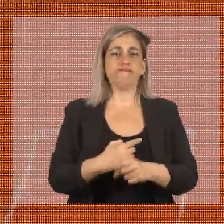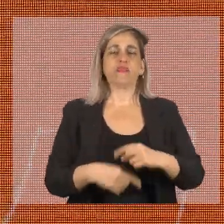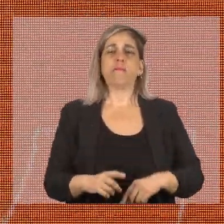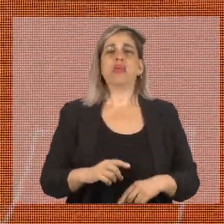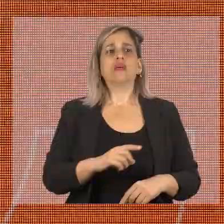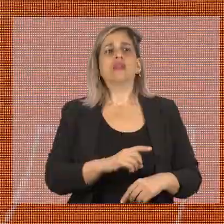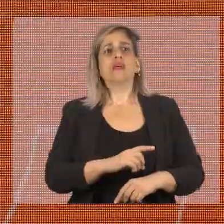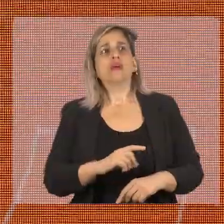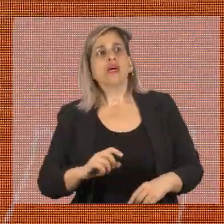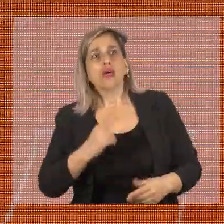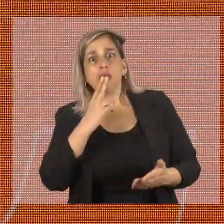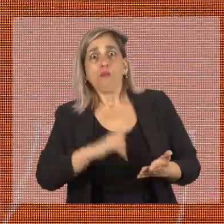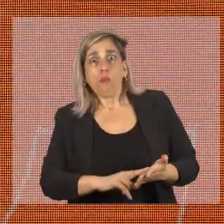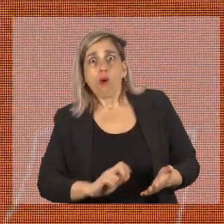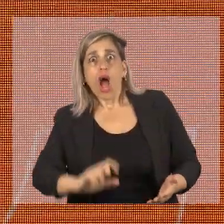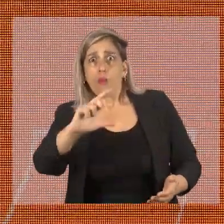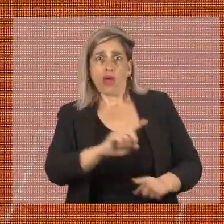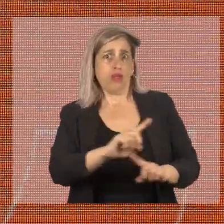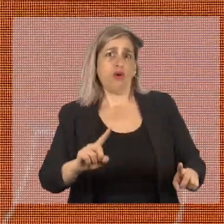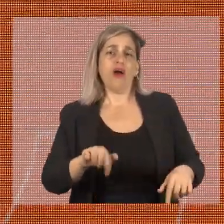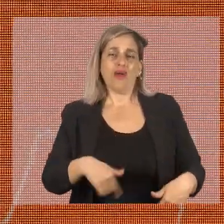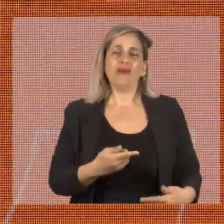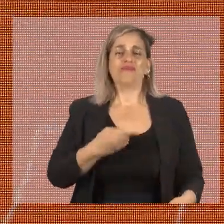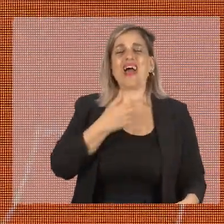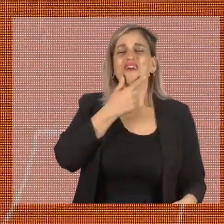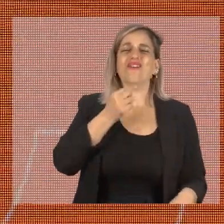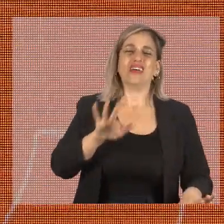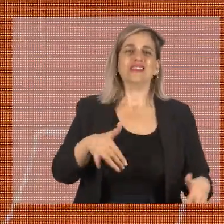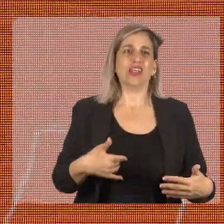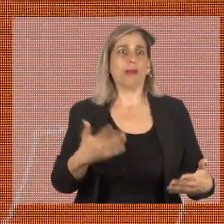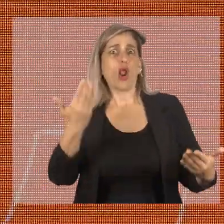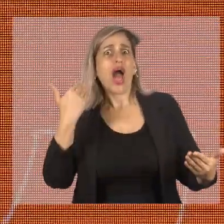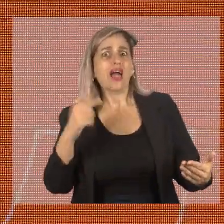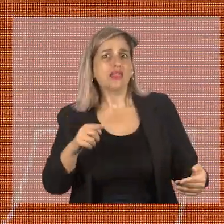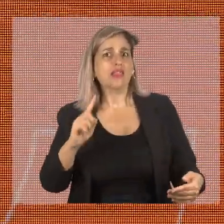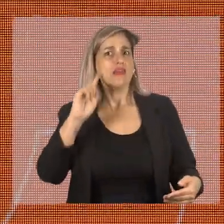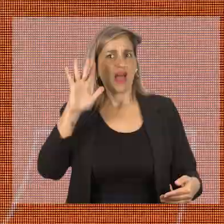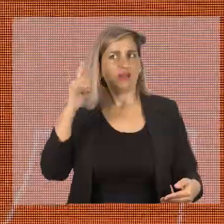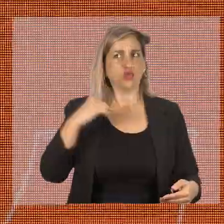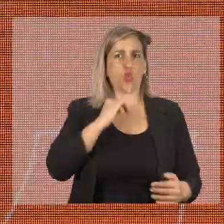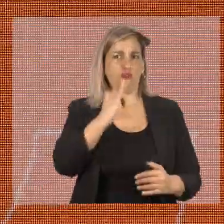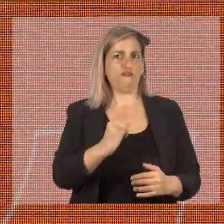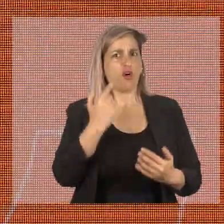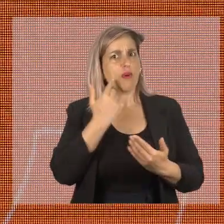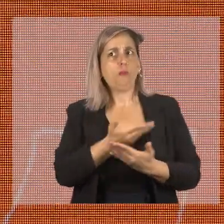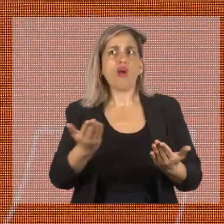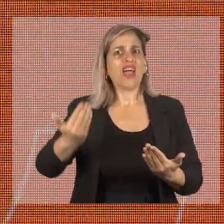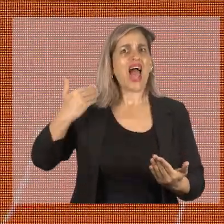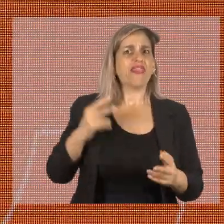No aumento de impuestos. Ahora parece una cosa simple. Pero vayan a cualquier informativo de la